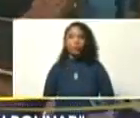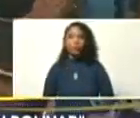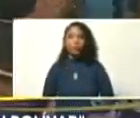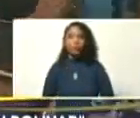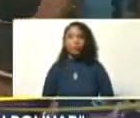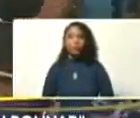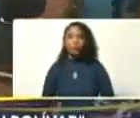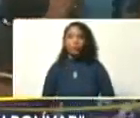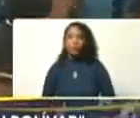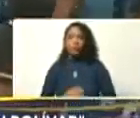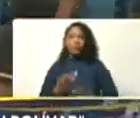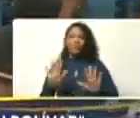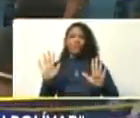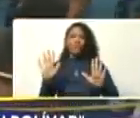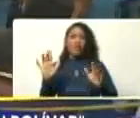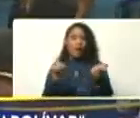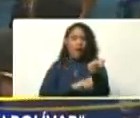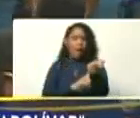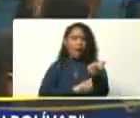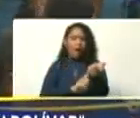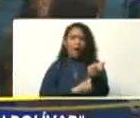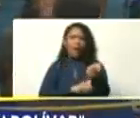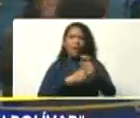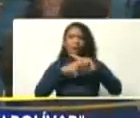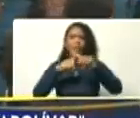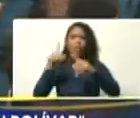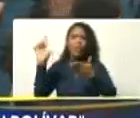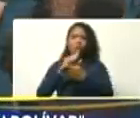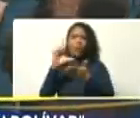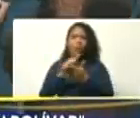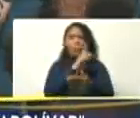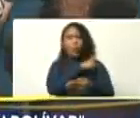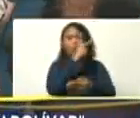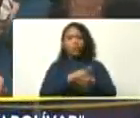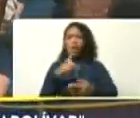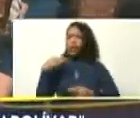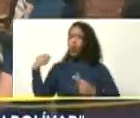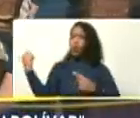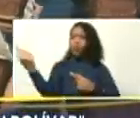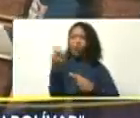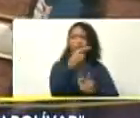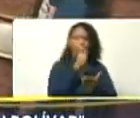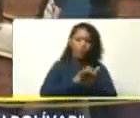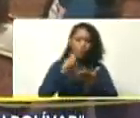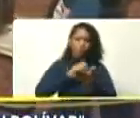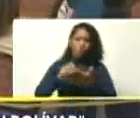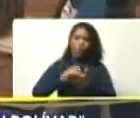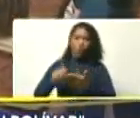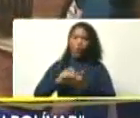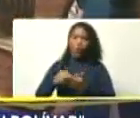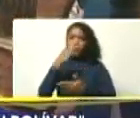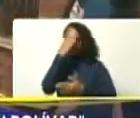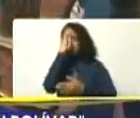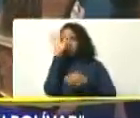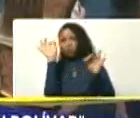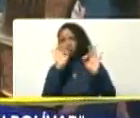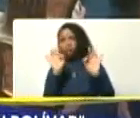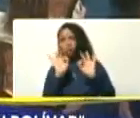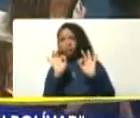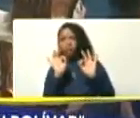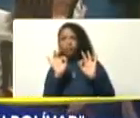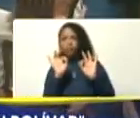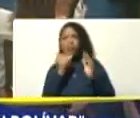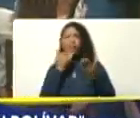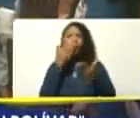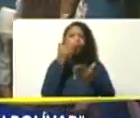¿Acaso por el carácter casi clandestino de los libros de poesía entre nosotros, y sin duda